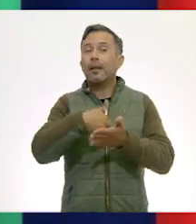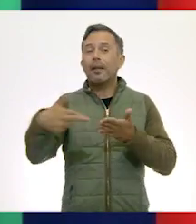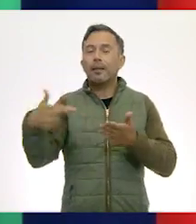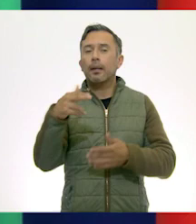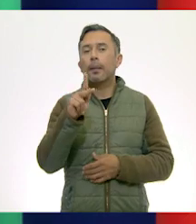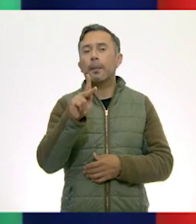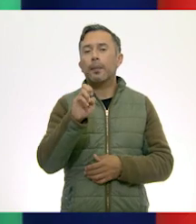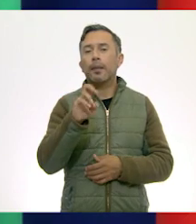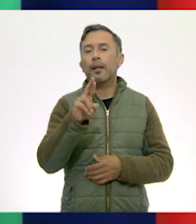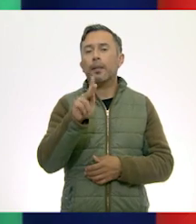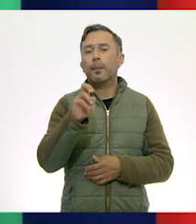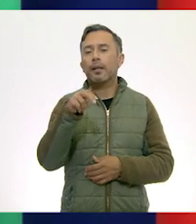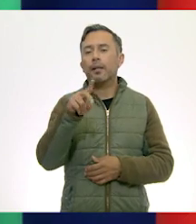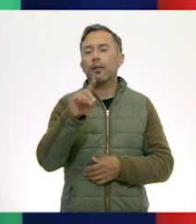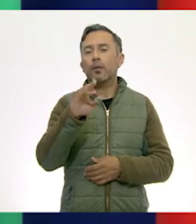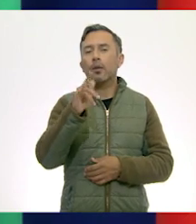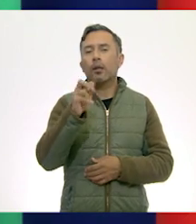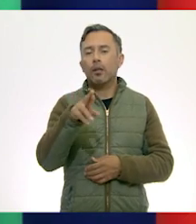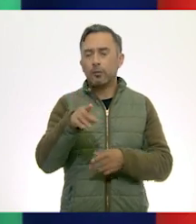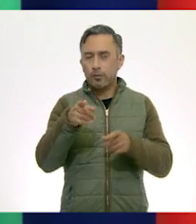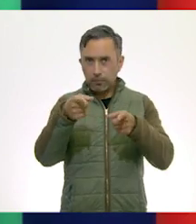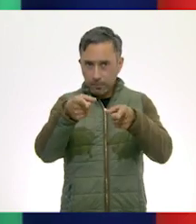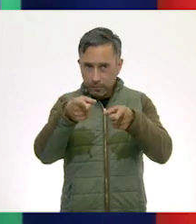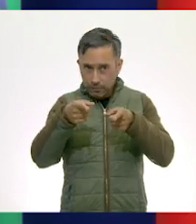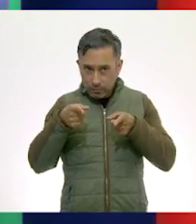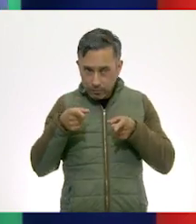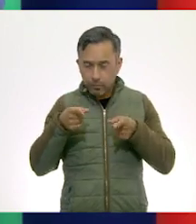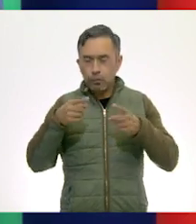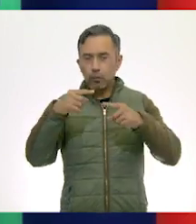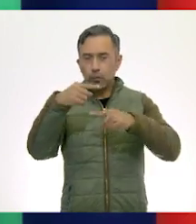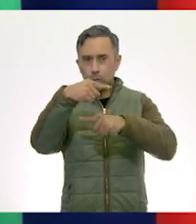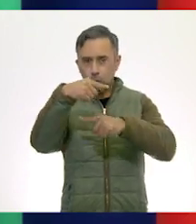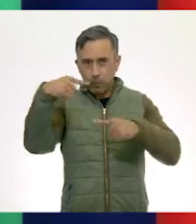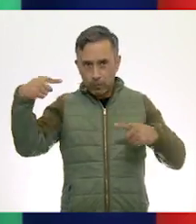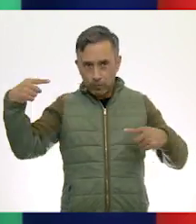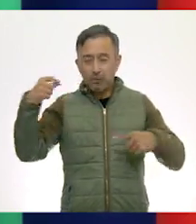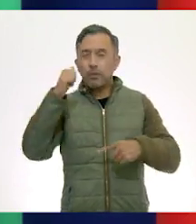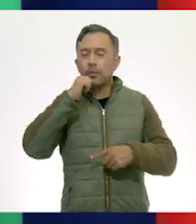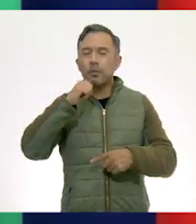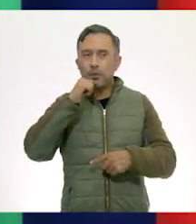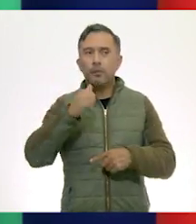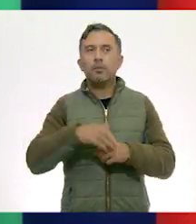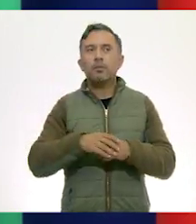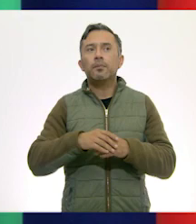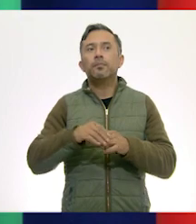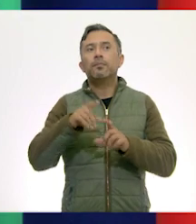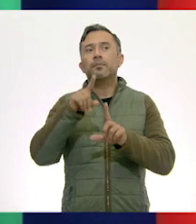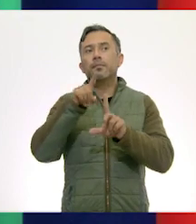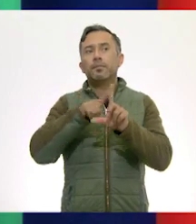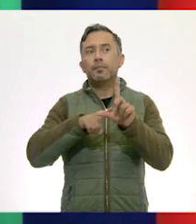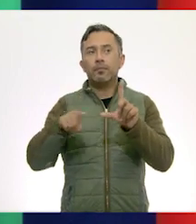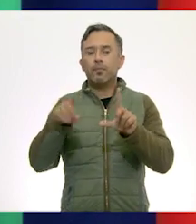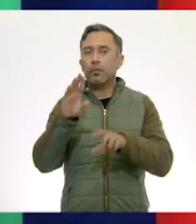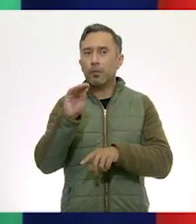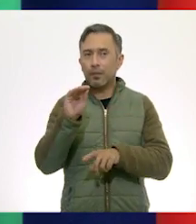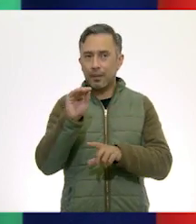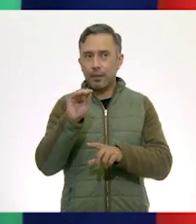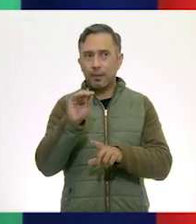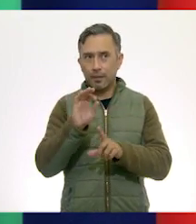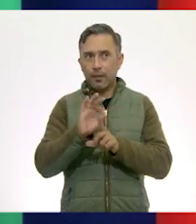perpendiculares van a formar ángulos de 90 grados. Muy